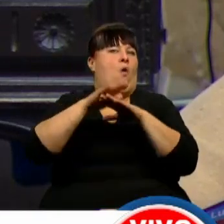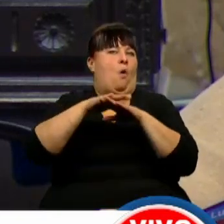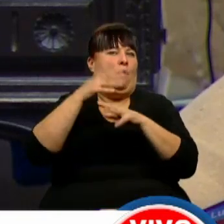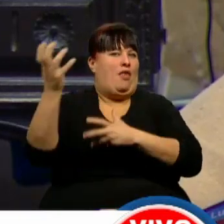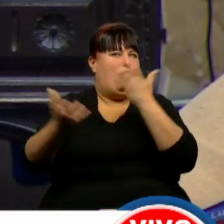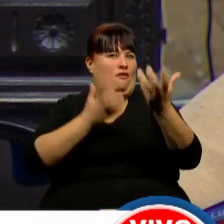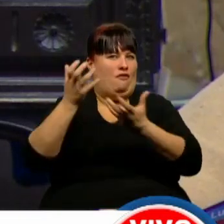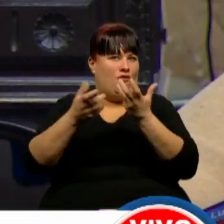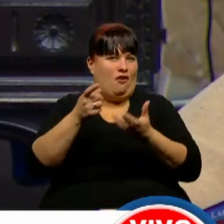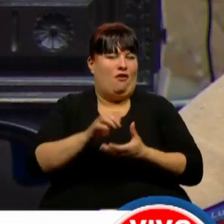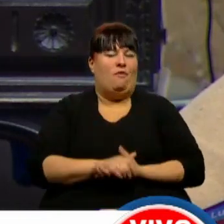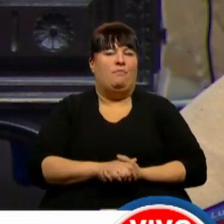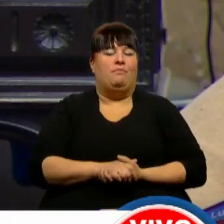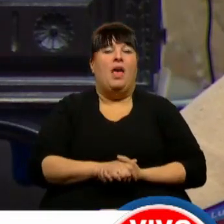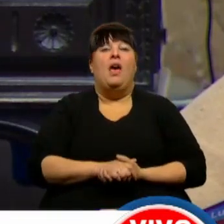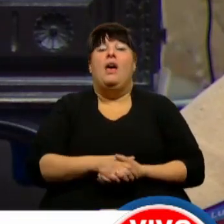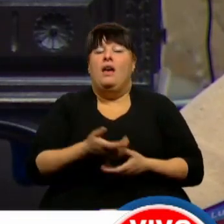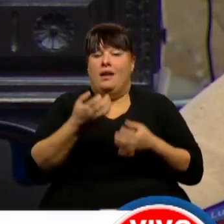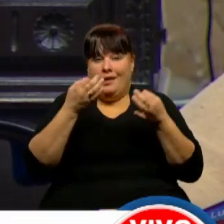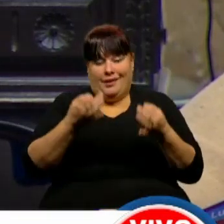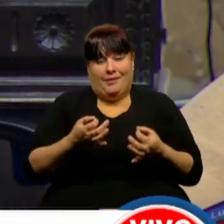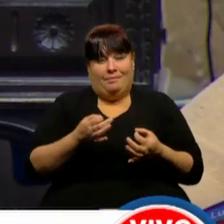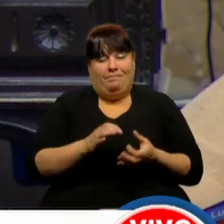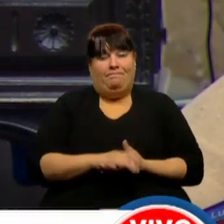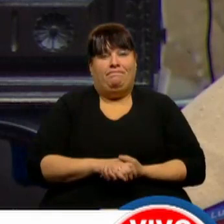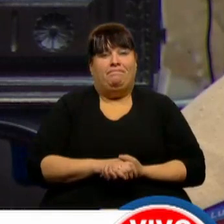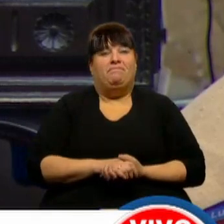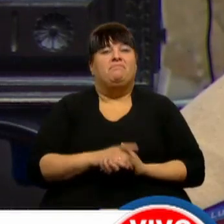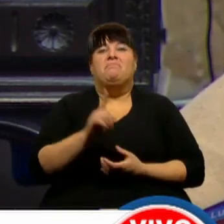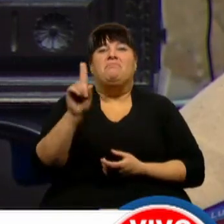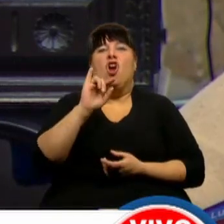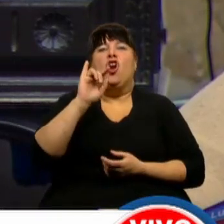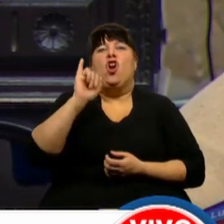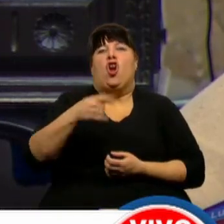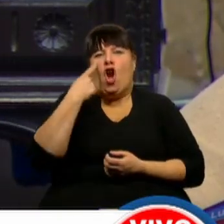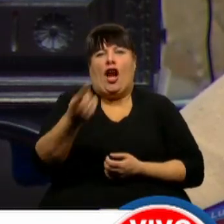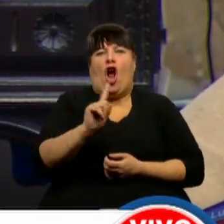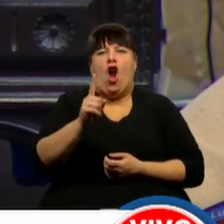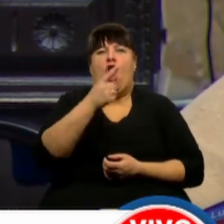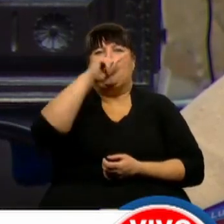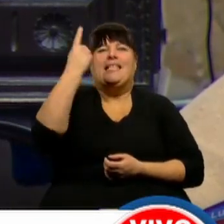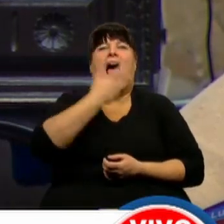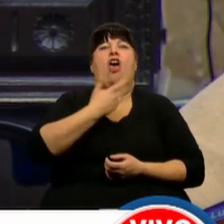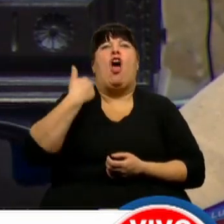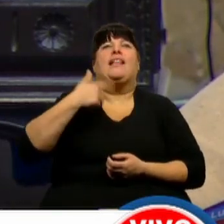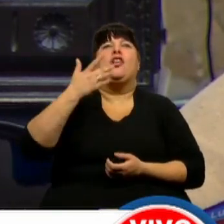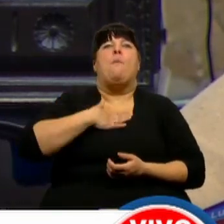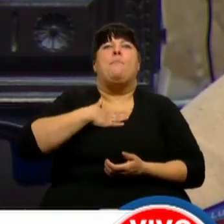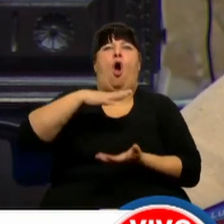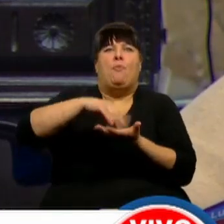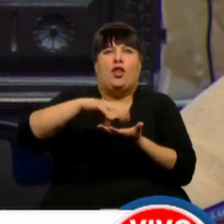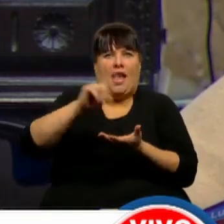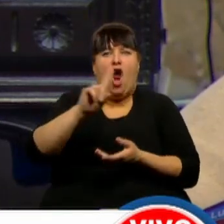delincuentes que de hecho ni siquiera reconocen al Estado argentino como propio. Y no hablo de los